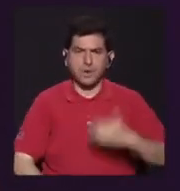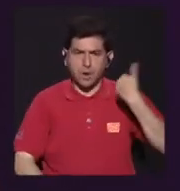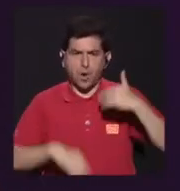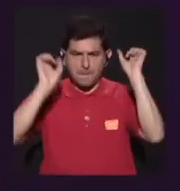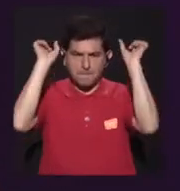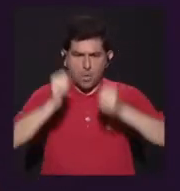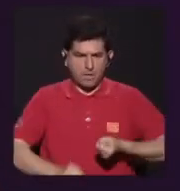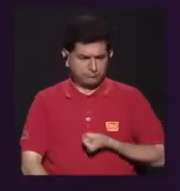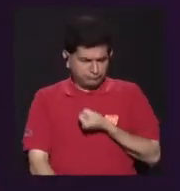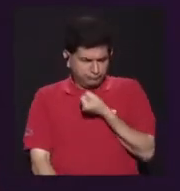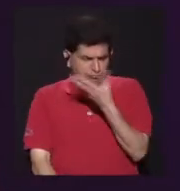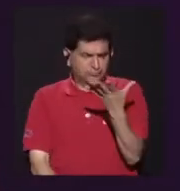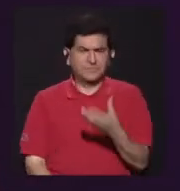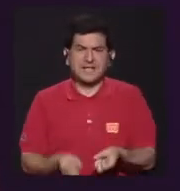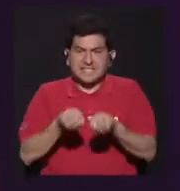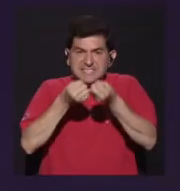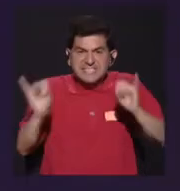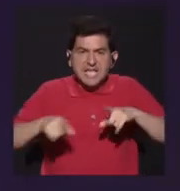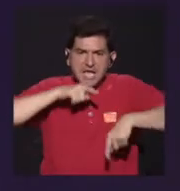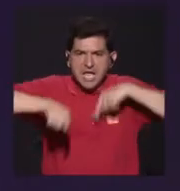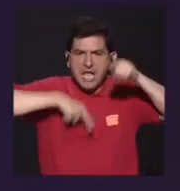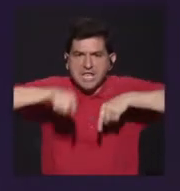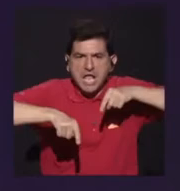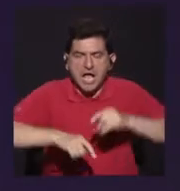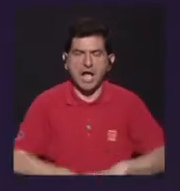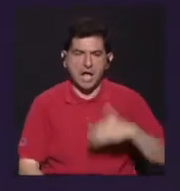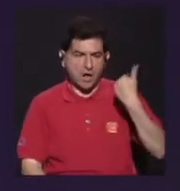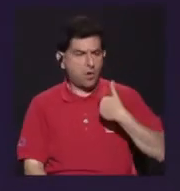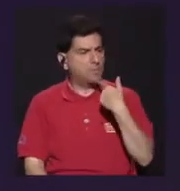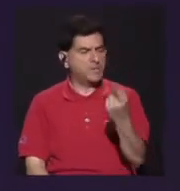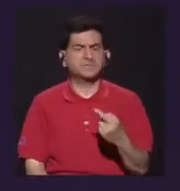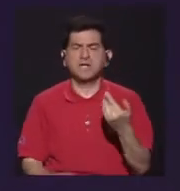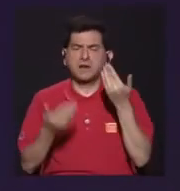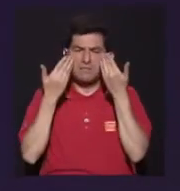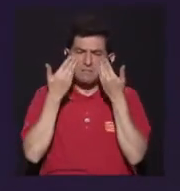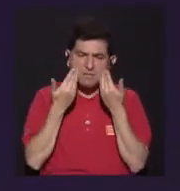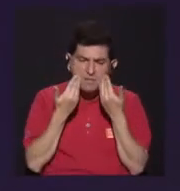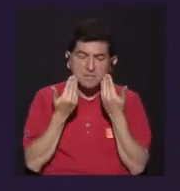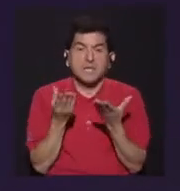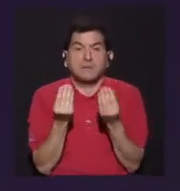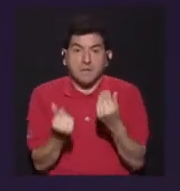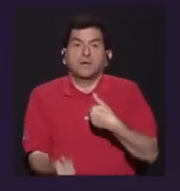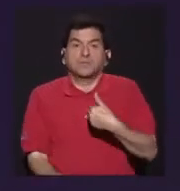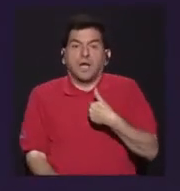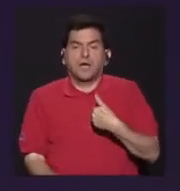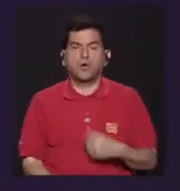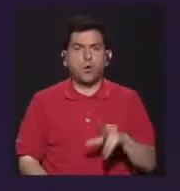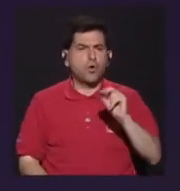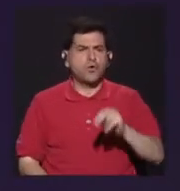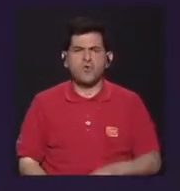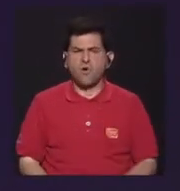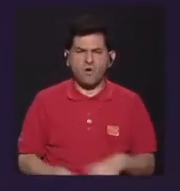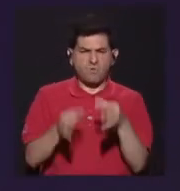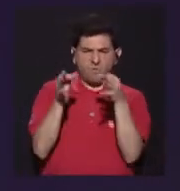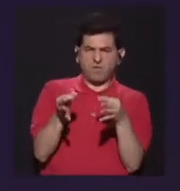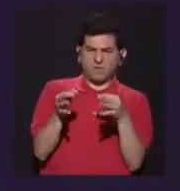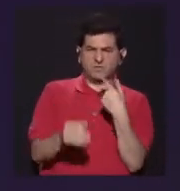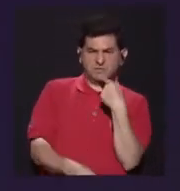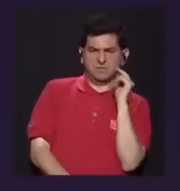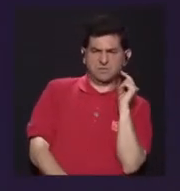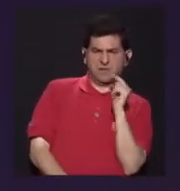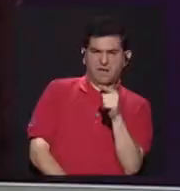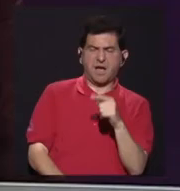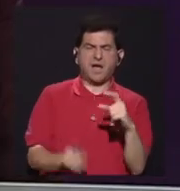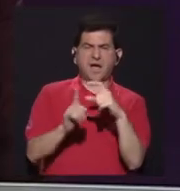puedan expresarse sin ser criticados, donde un hombre pueda decir que está triste, que tiene miedo, sin ser juzgado de que por esto es, puedo